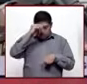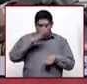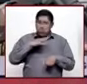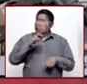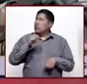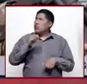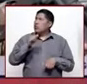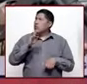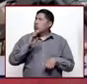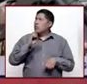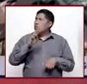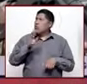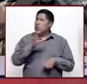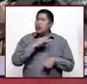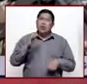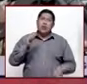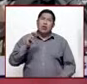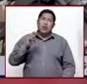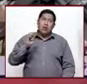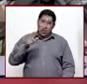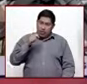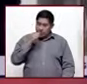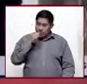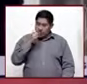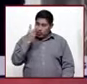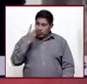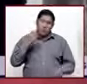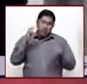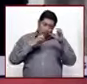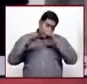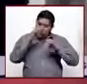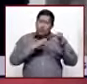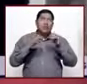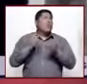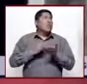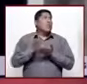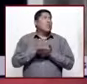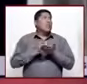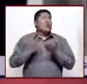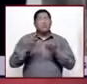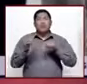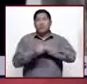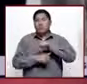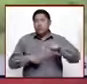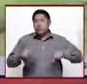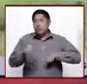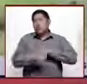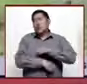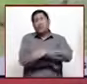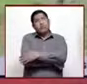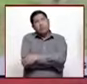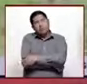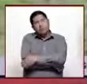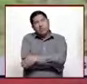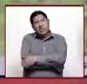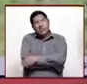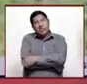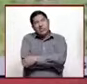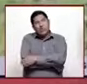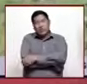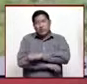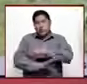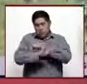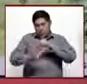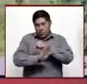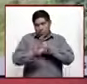señor Ariel Villarruel Calle, a quien ahora mismo estamos buscando. Forman parte de su círculo, vamos a llamar, de protección, pues los domicilios